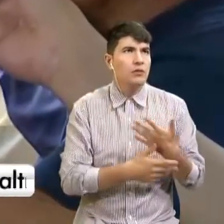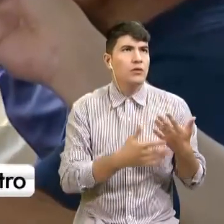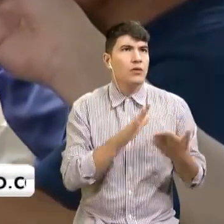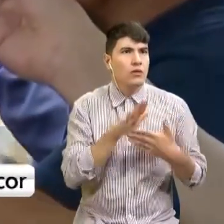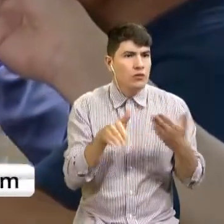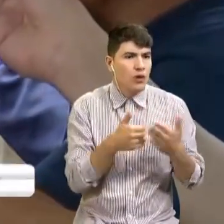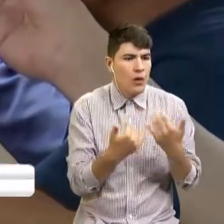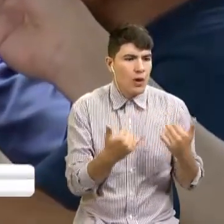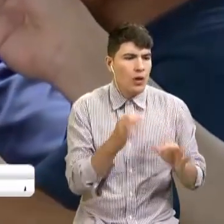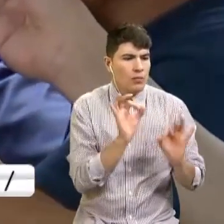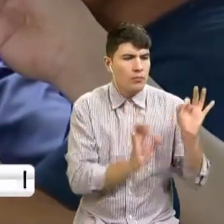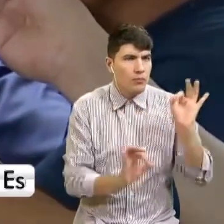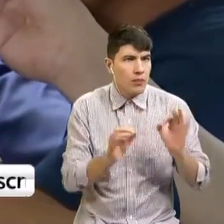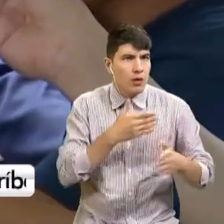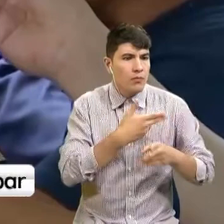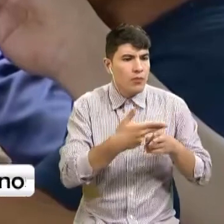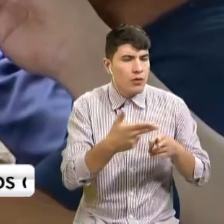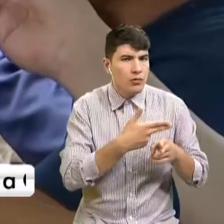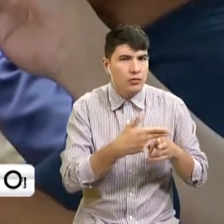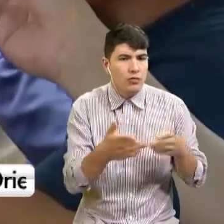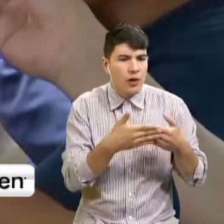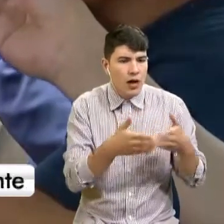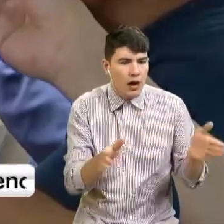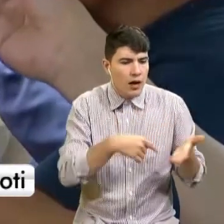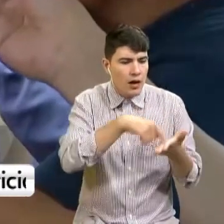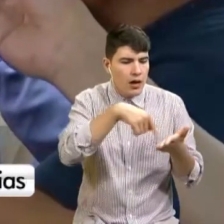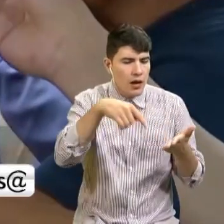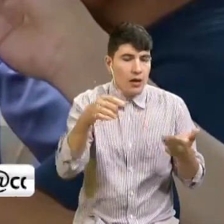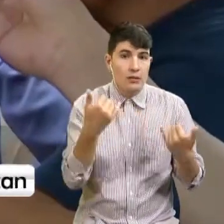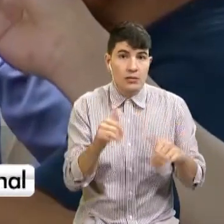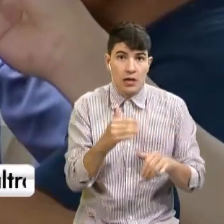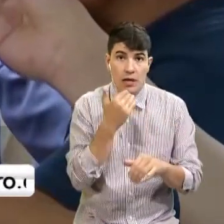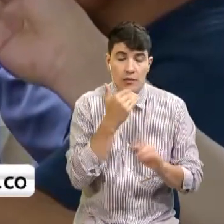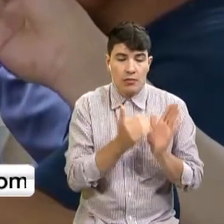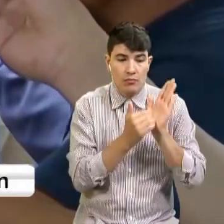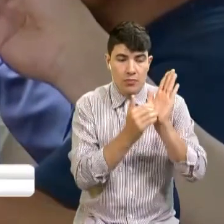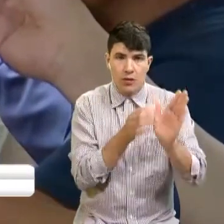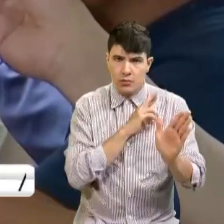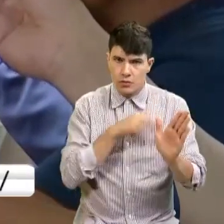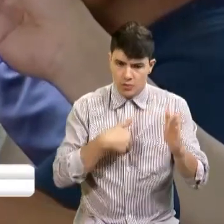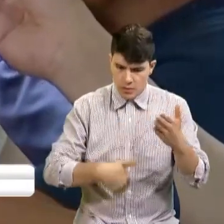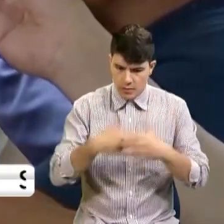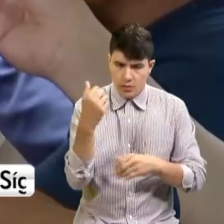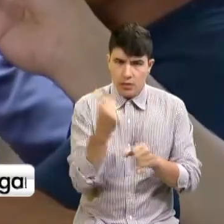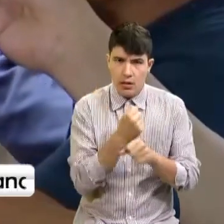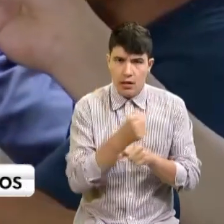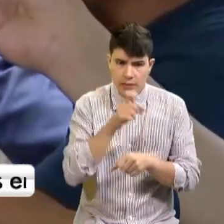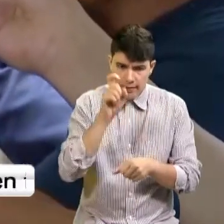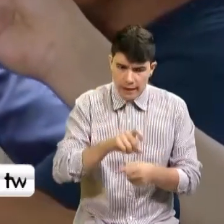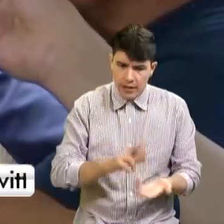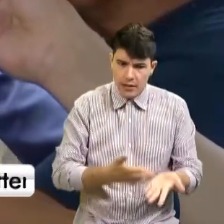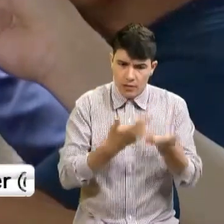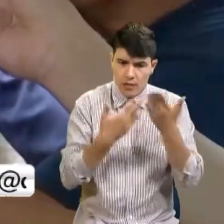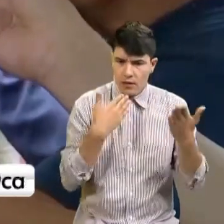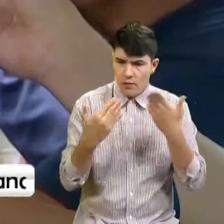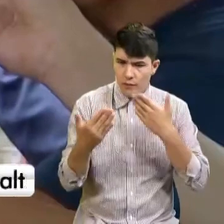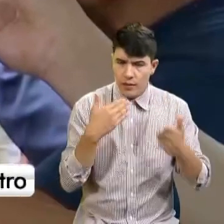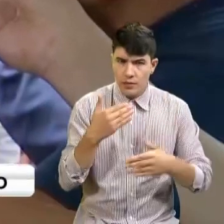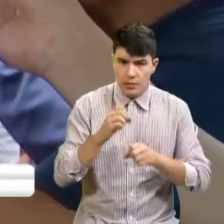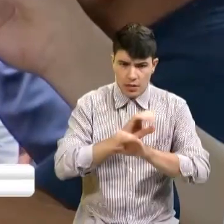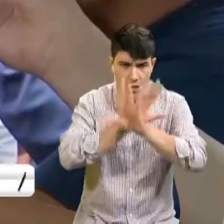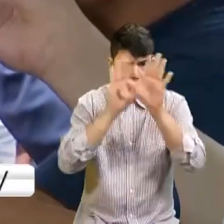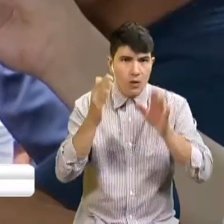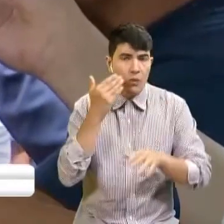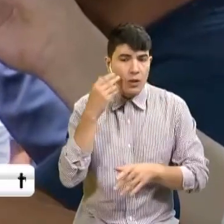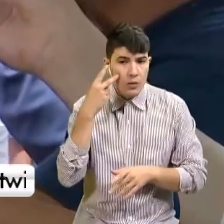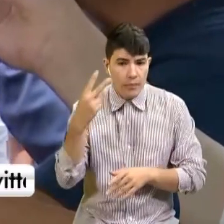como está en este momento, próximo a apertura de licitación, ya es un ejemplo claro de que estamos trabajando y que deben recuperar la confianza. Y sin duda, cuando vean